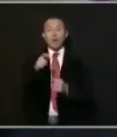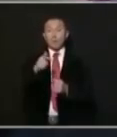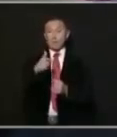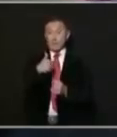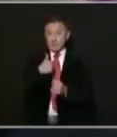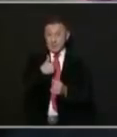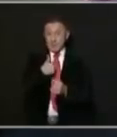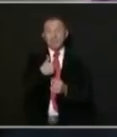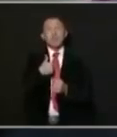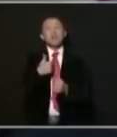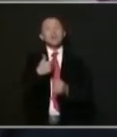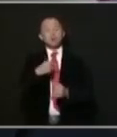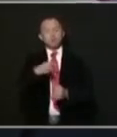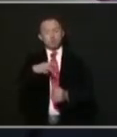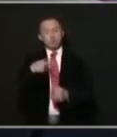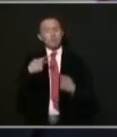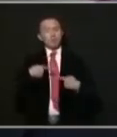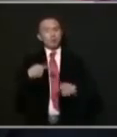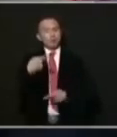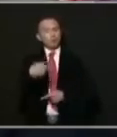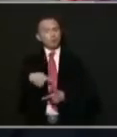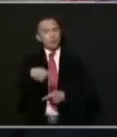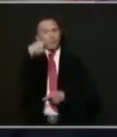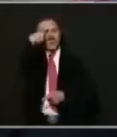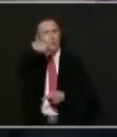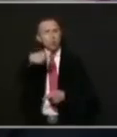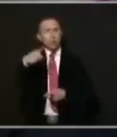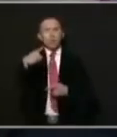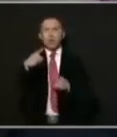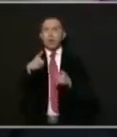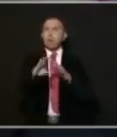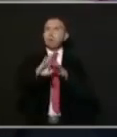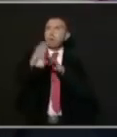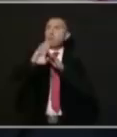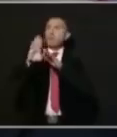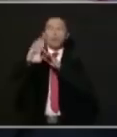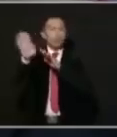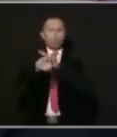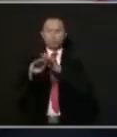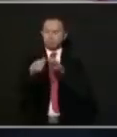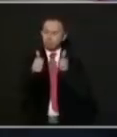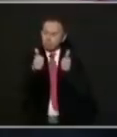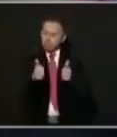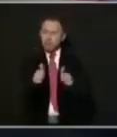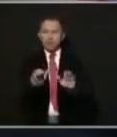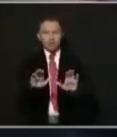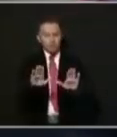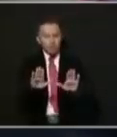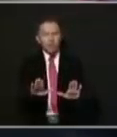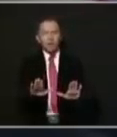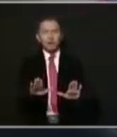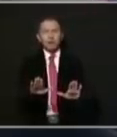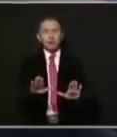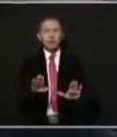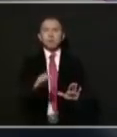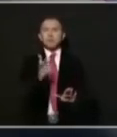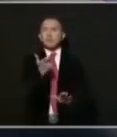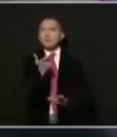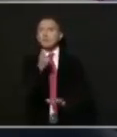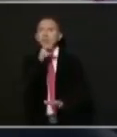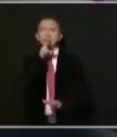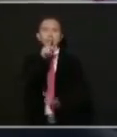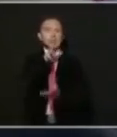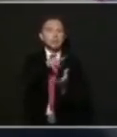paisanos, para que no tengan por necesidad que irse del otro lado